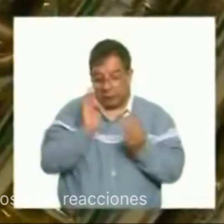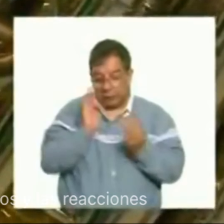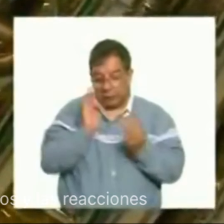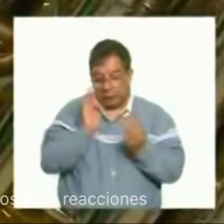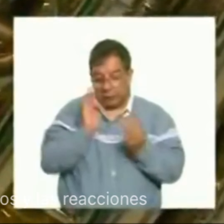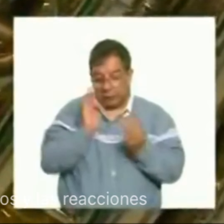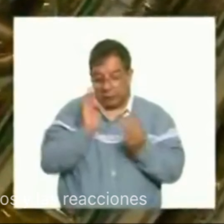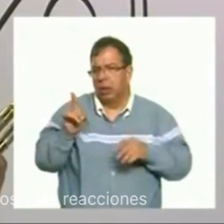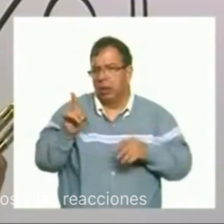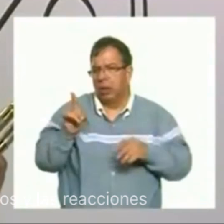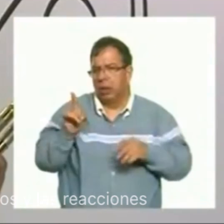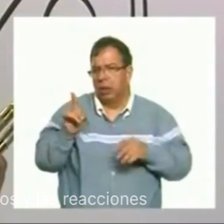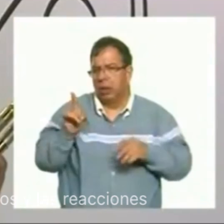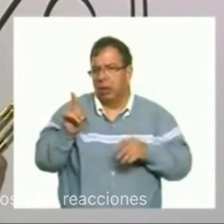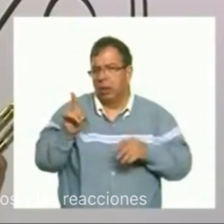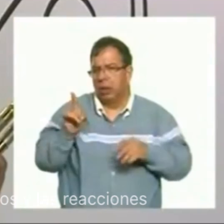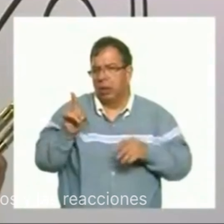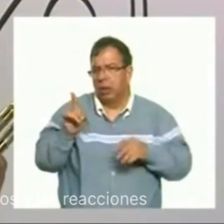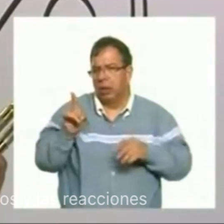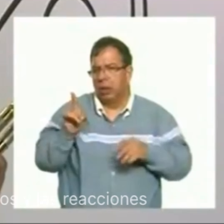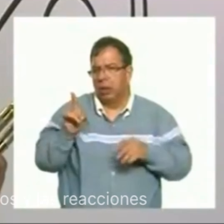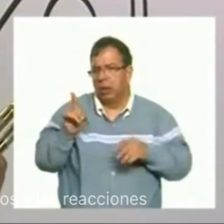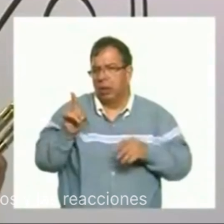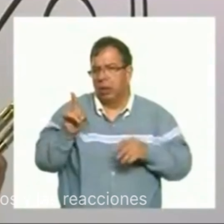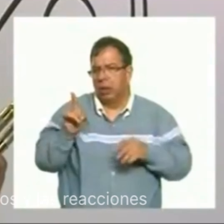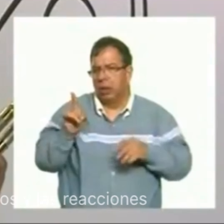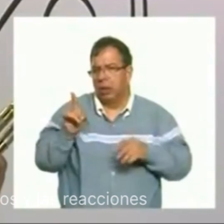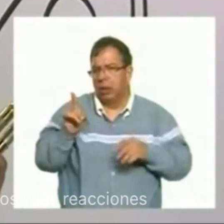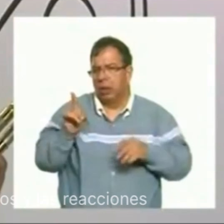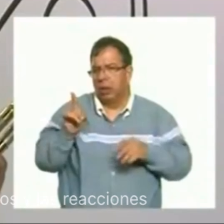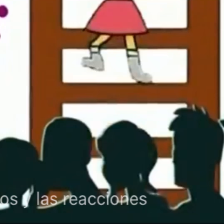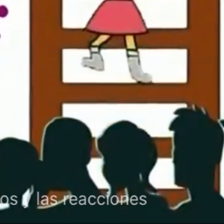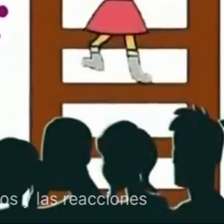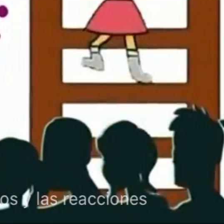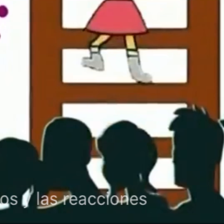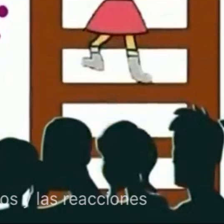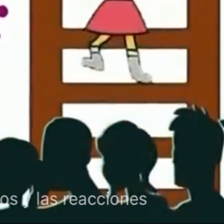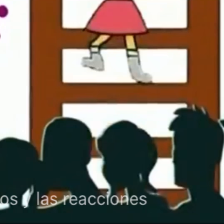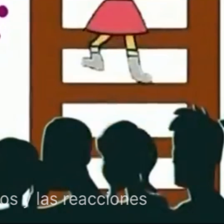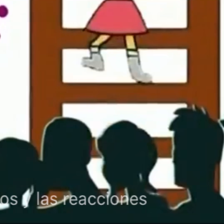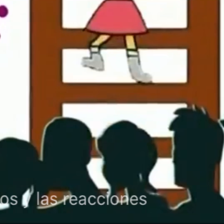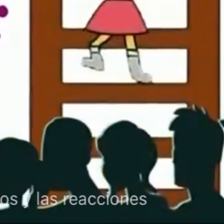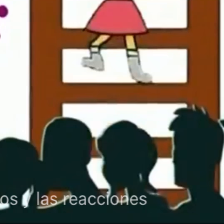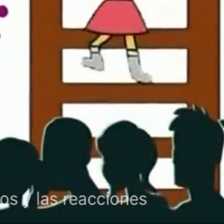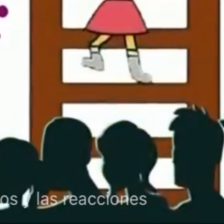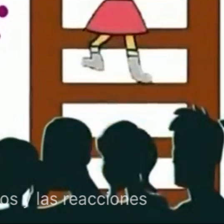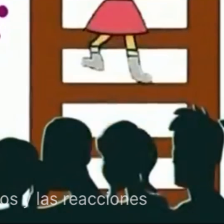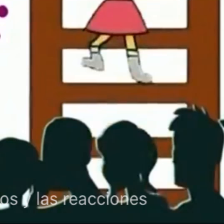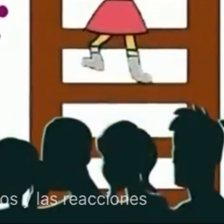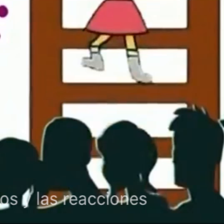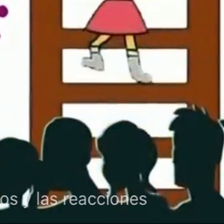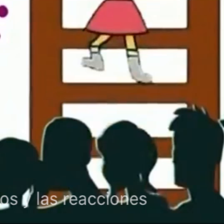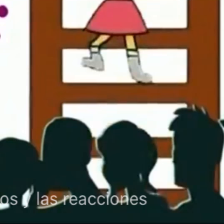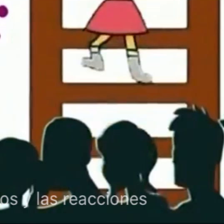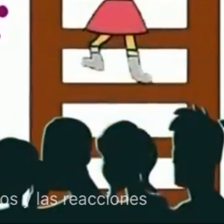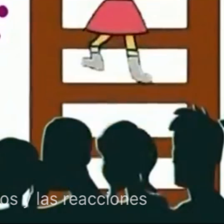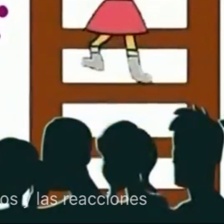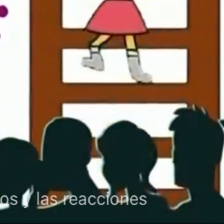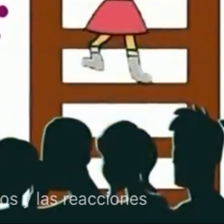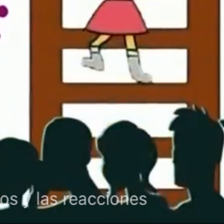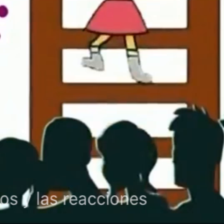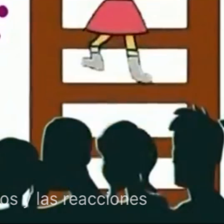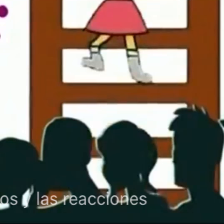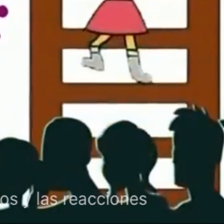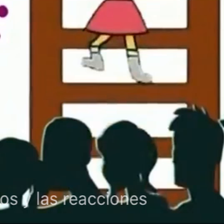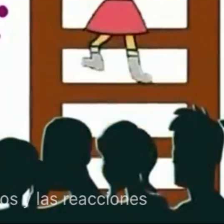la tuba puede ser divertida se puede tocar la canción del chavo del ocho' vamos a la clase de entonación realizamos un ejercicios de vocalización